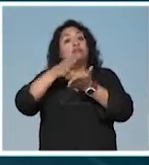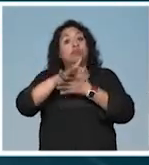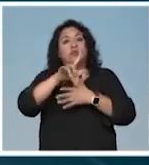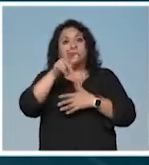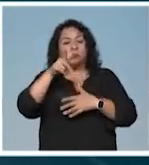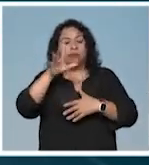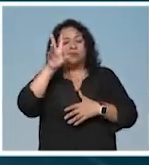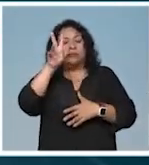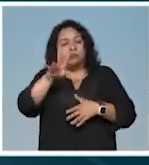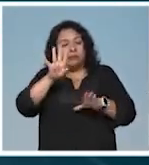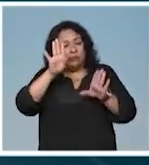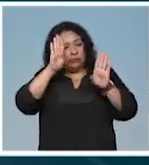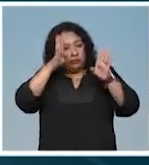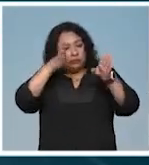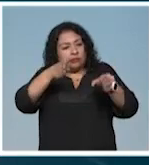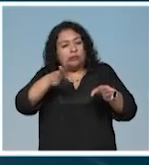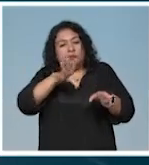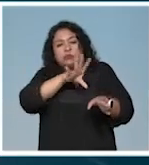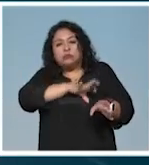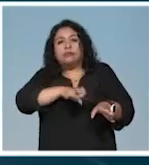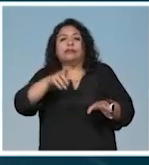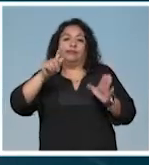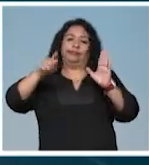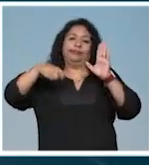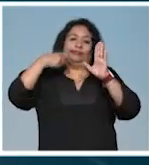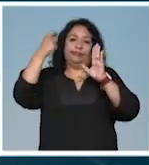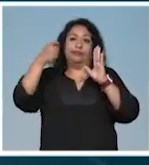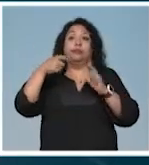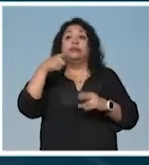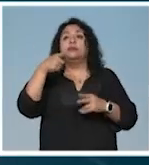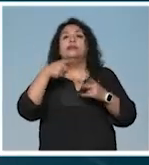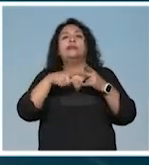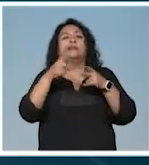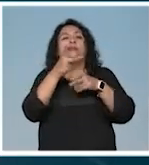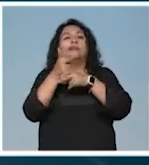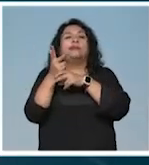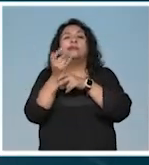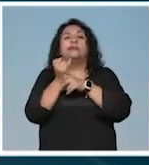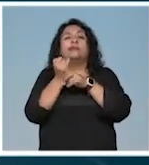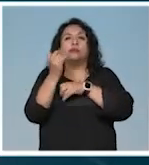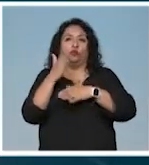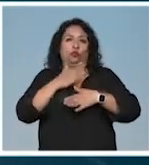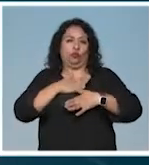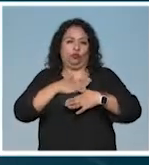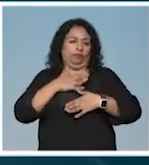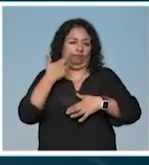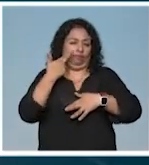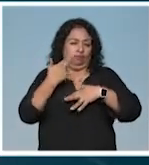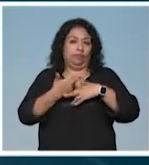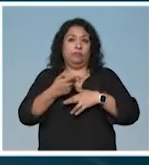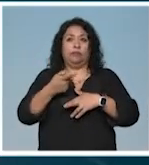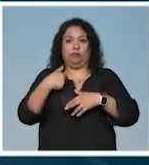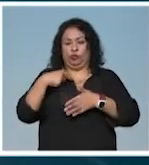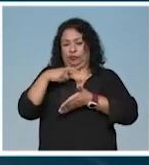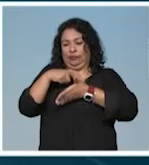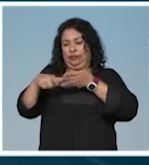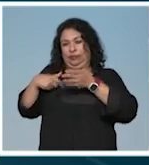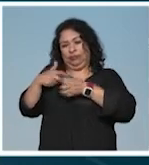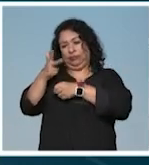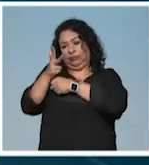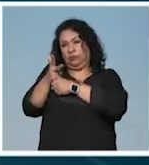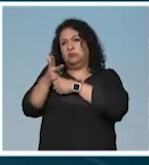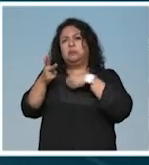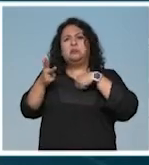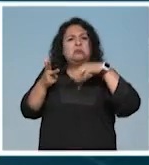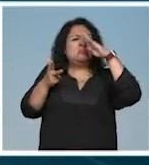verdadera vocación, el cine. Empecé a hacer documentales por mi cuenta, ¿no? Me compré una cámara, pero sin pensar nunca en hacer más